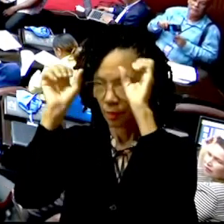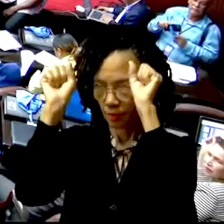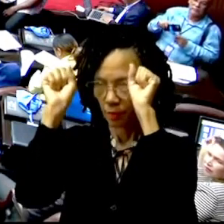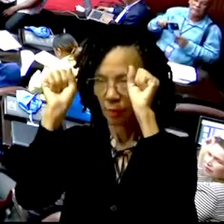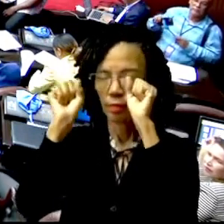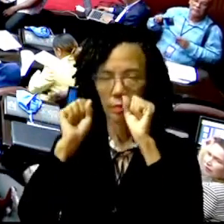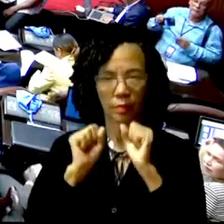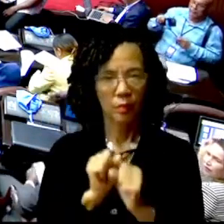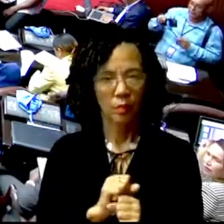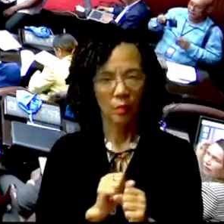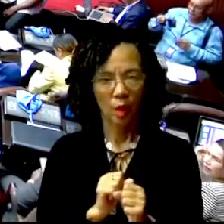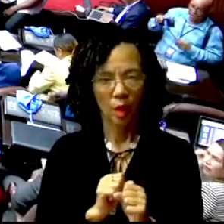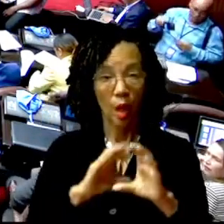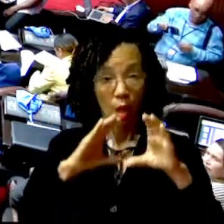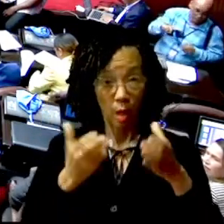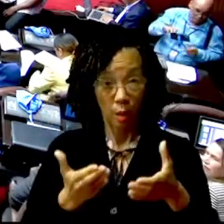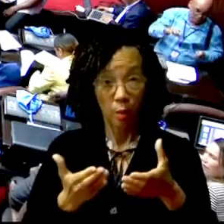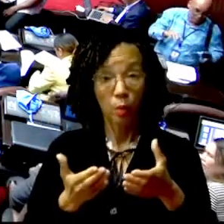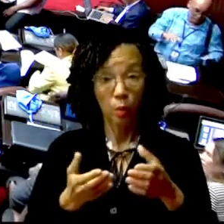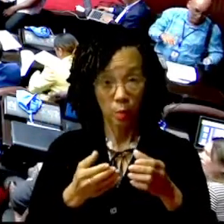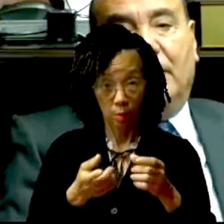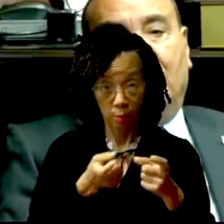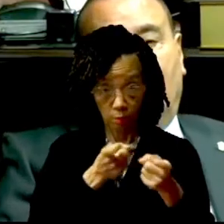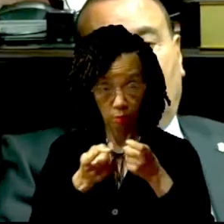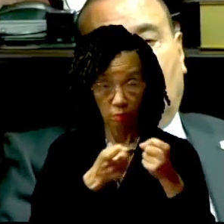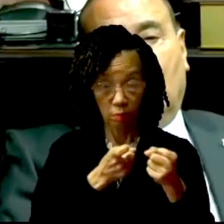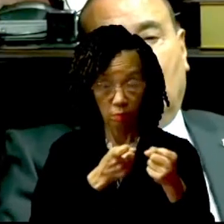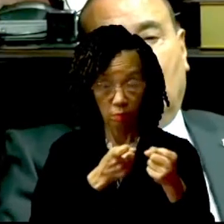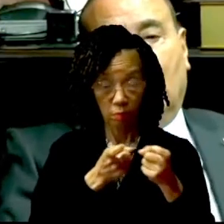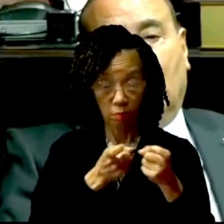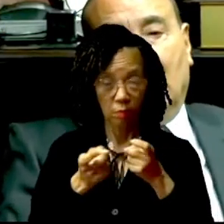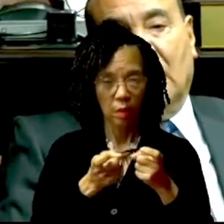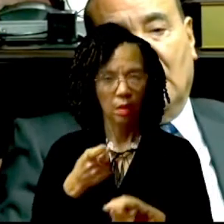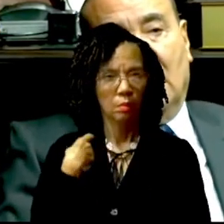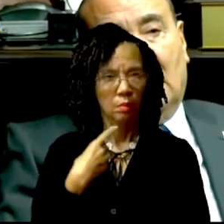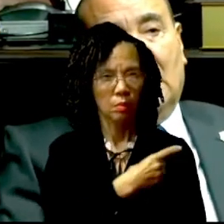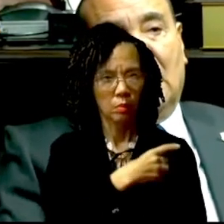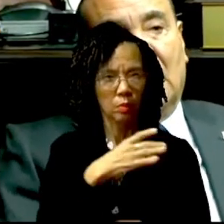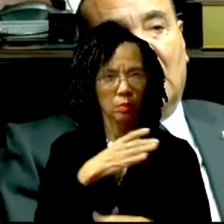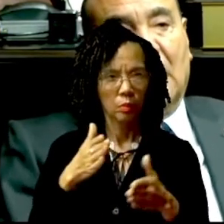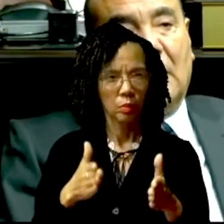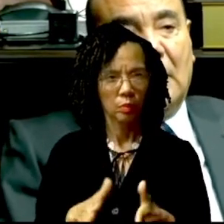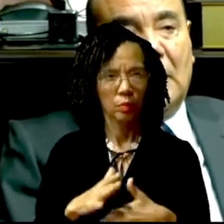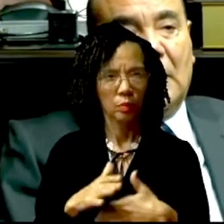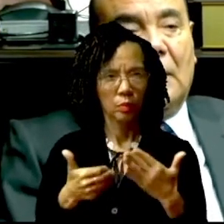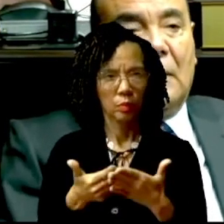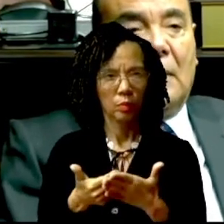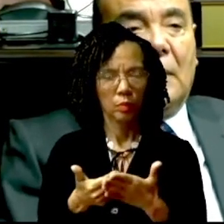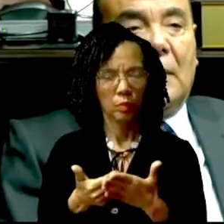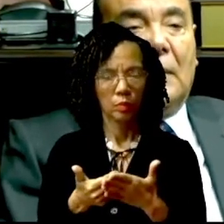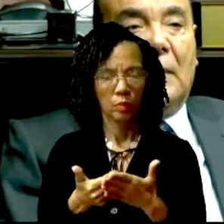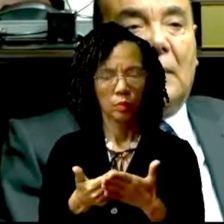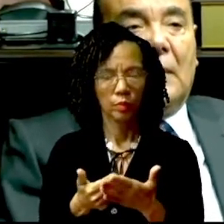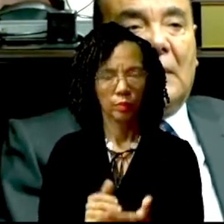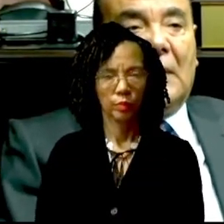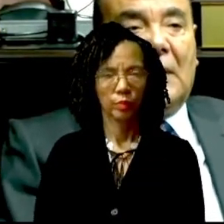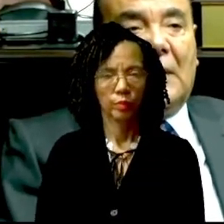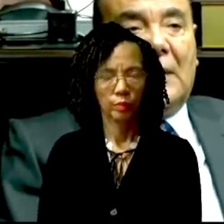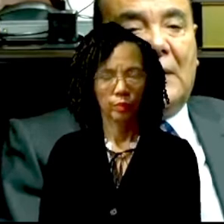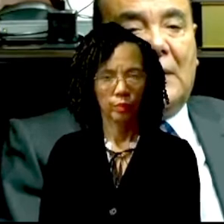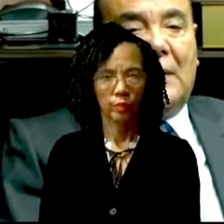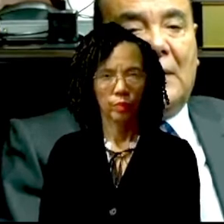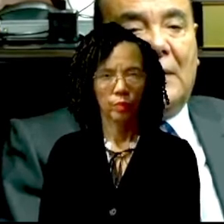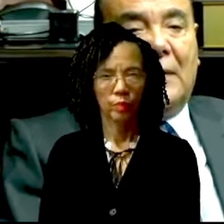presidente de bufete directivo. Un saludo cordial a todos los colegas. En esta ocasión,